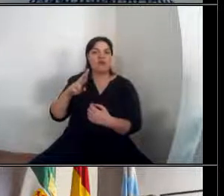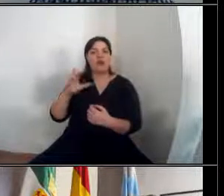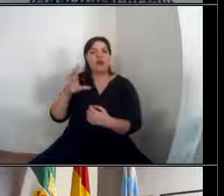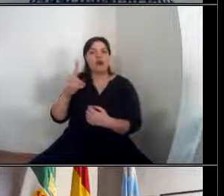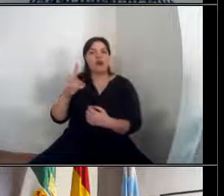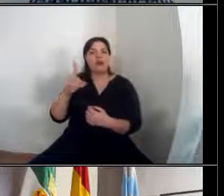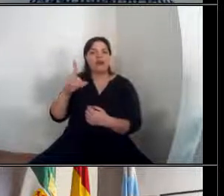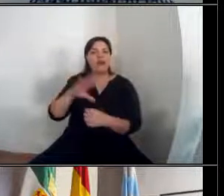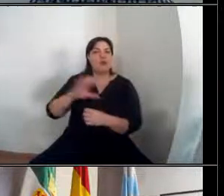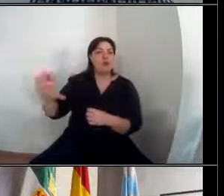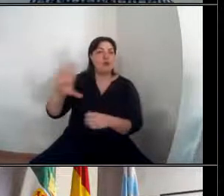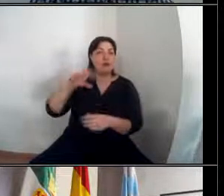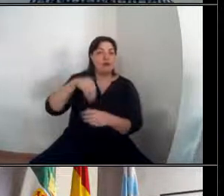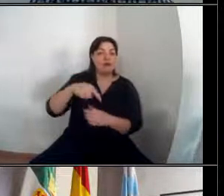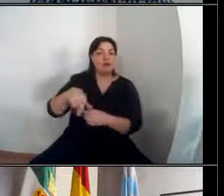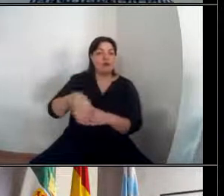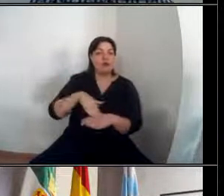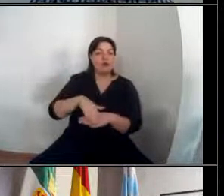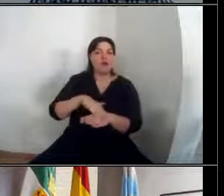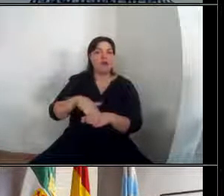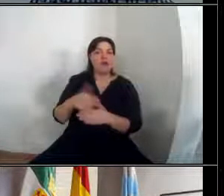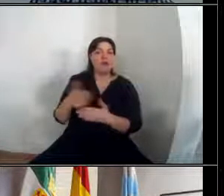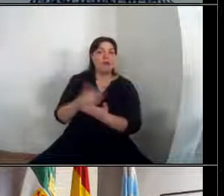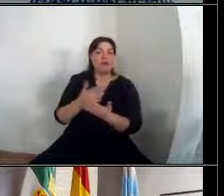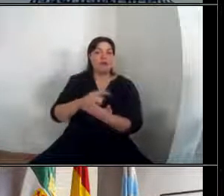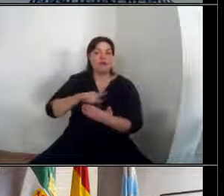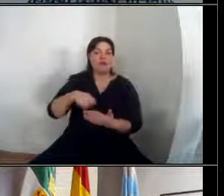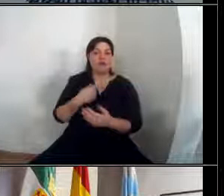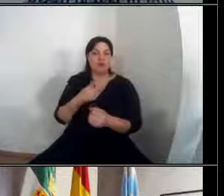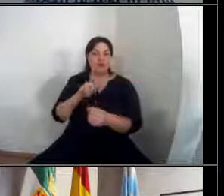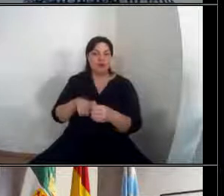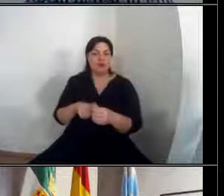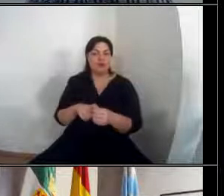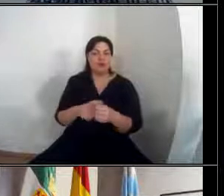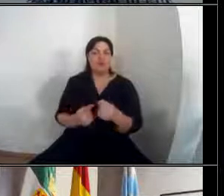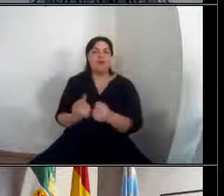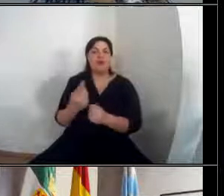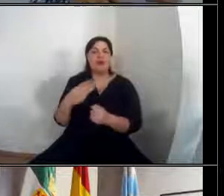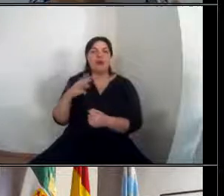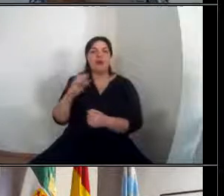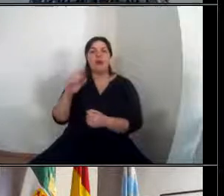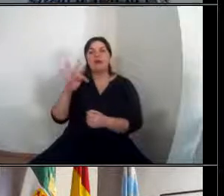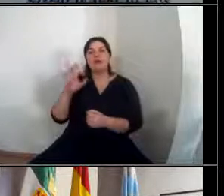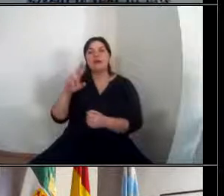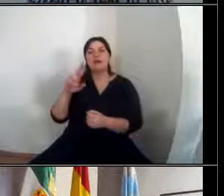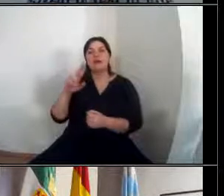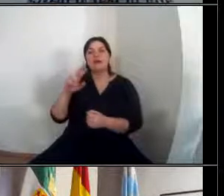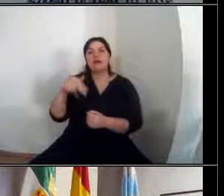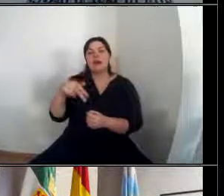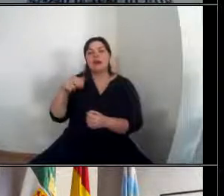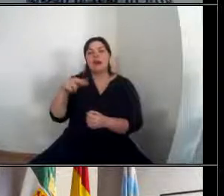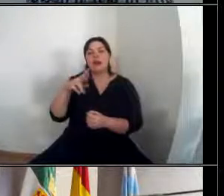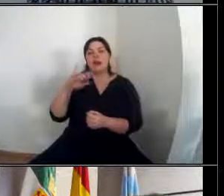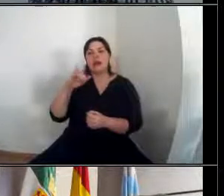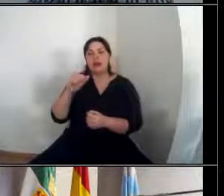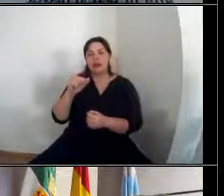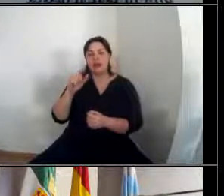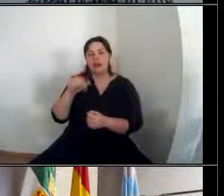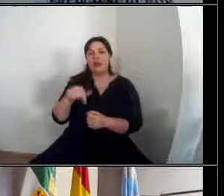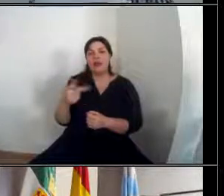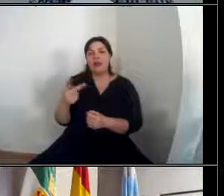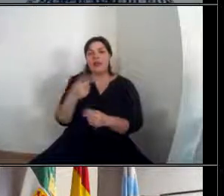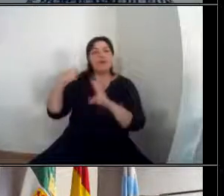de Europa, donde están estos gobiernos intermedios. Una de ellas es Partenalia, en la que estamos las dos las